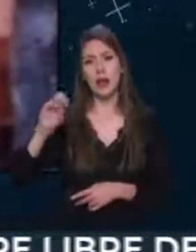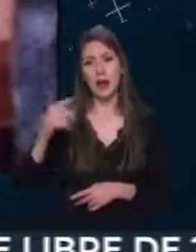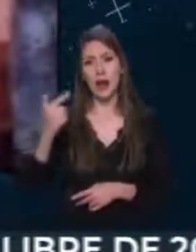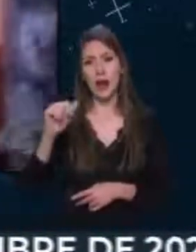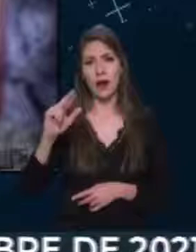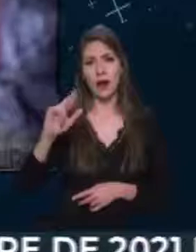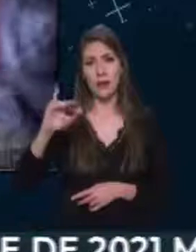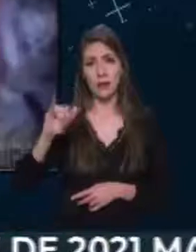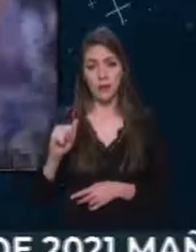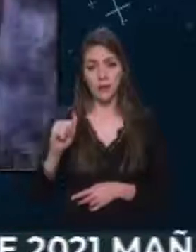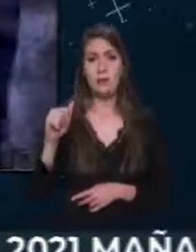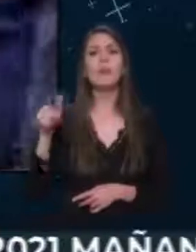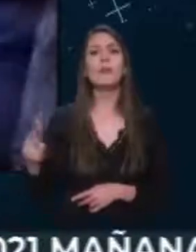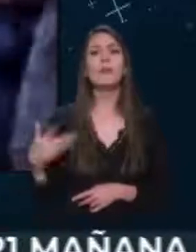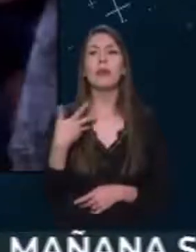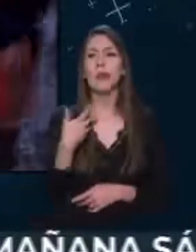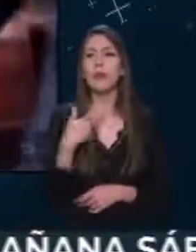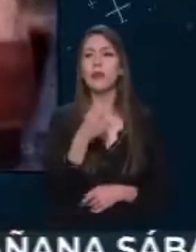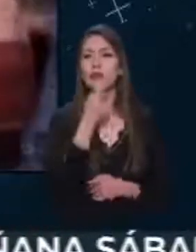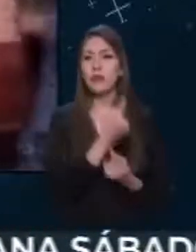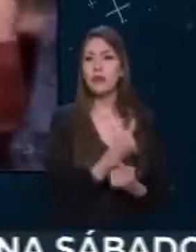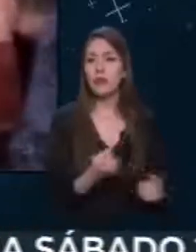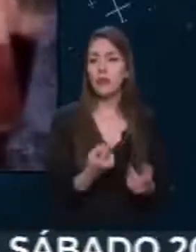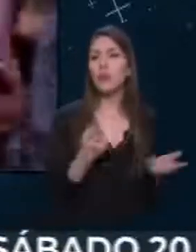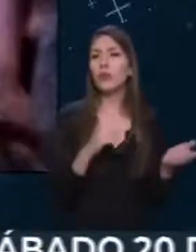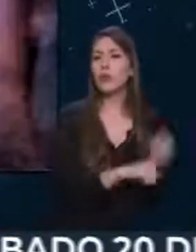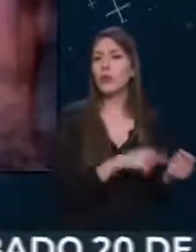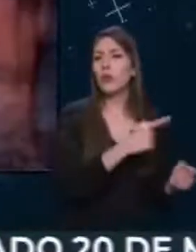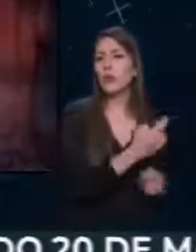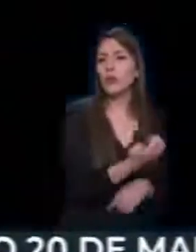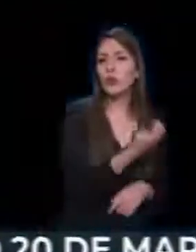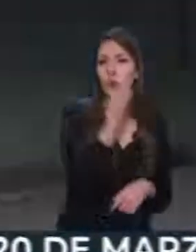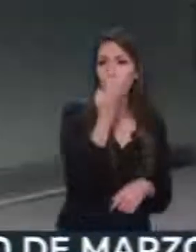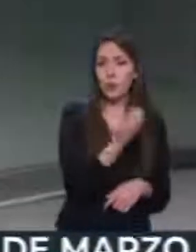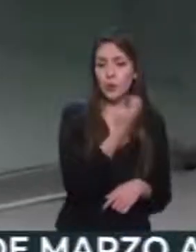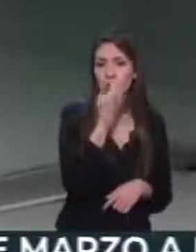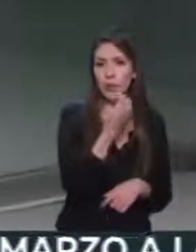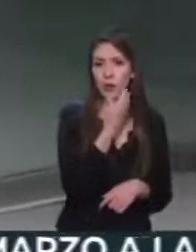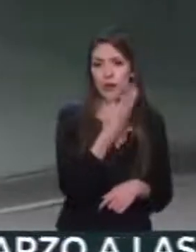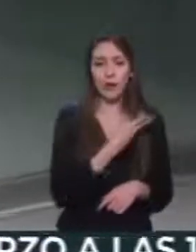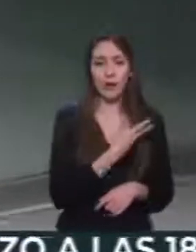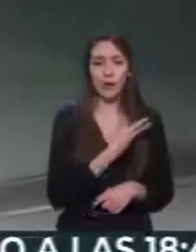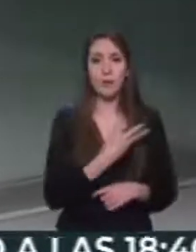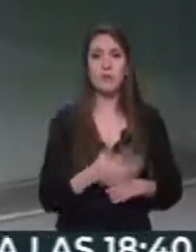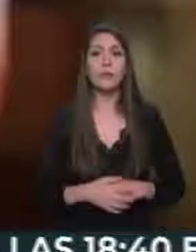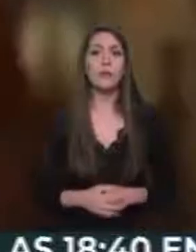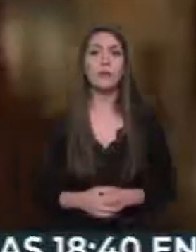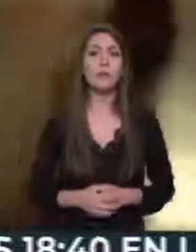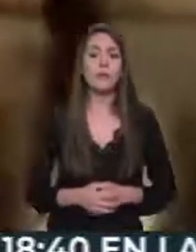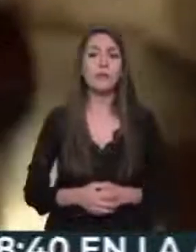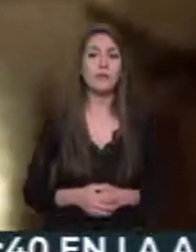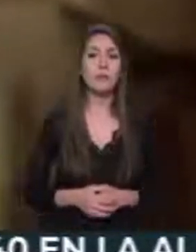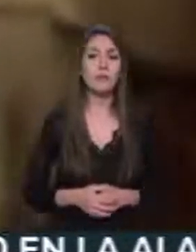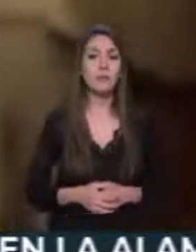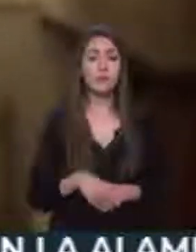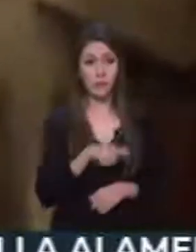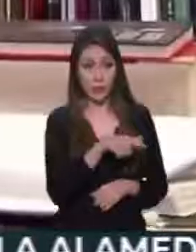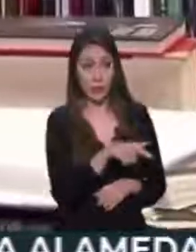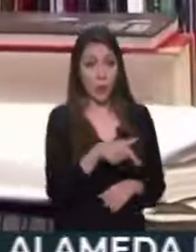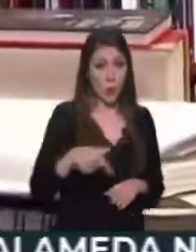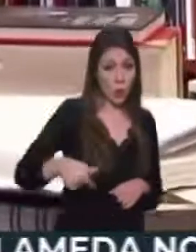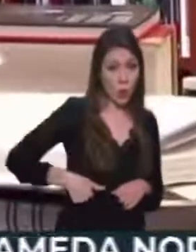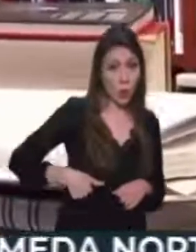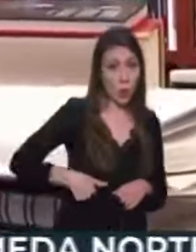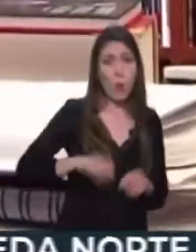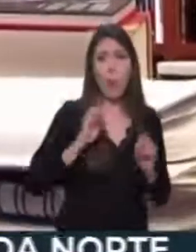tenían a los pequeñitos dentro del Instituto San Felipe, a los pequeñitos más vulnerables. Inocentes o culpables, por sus